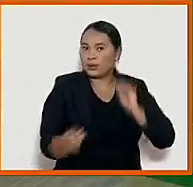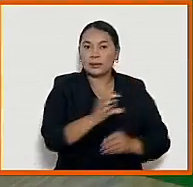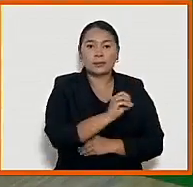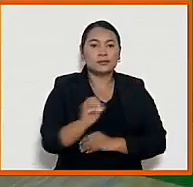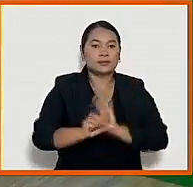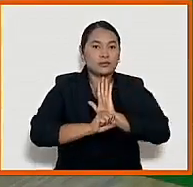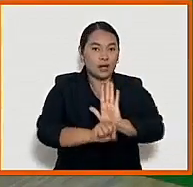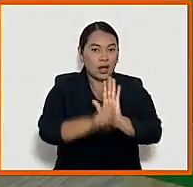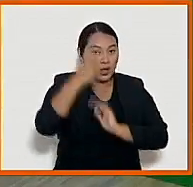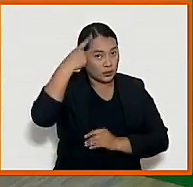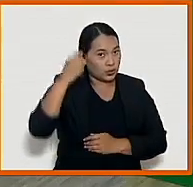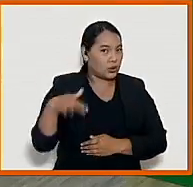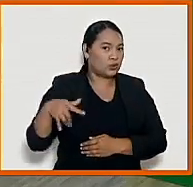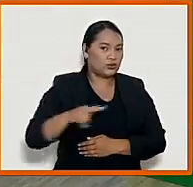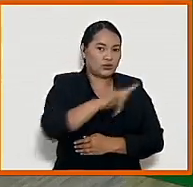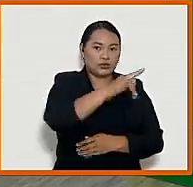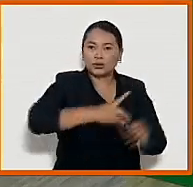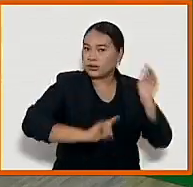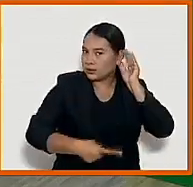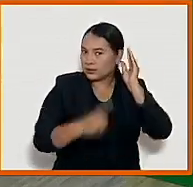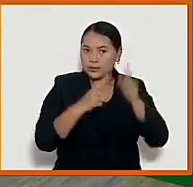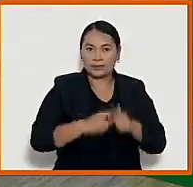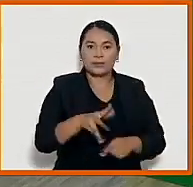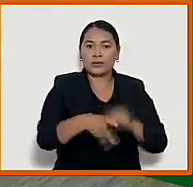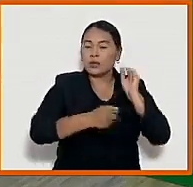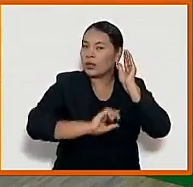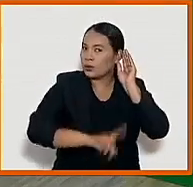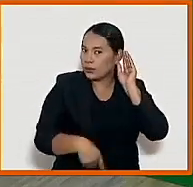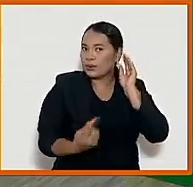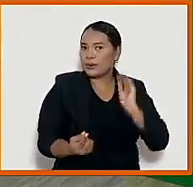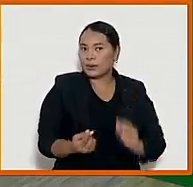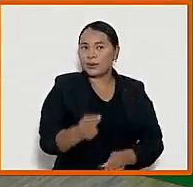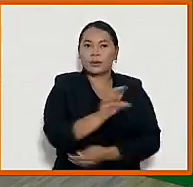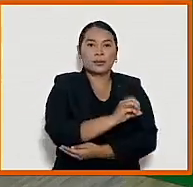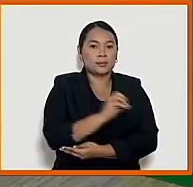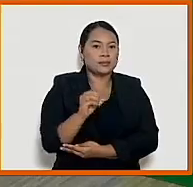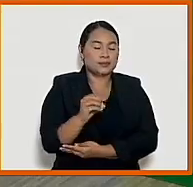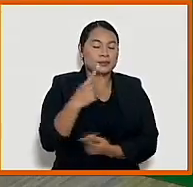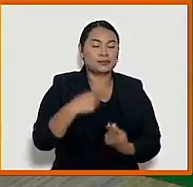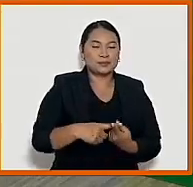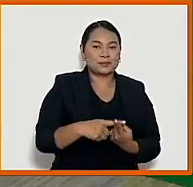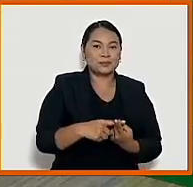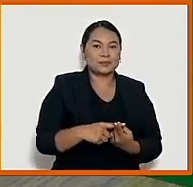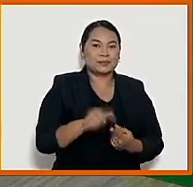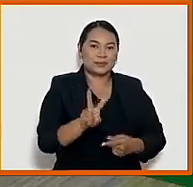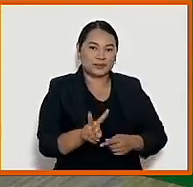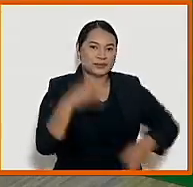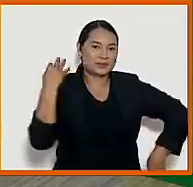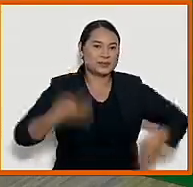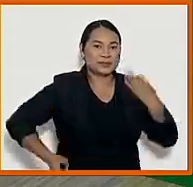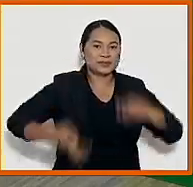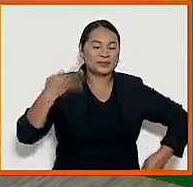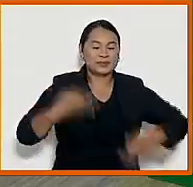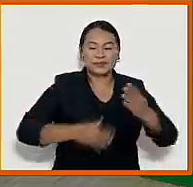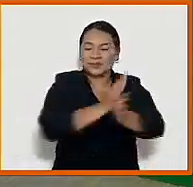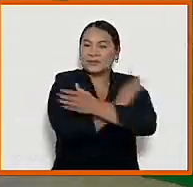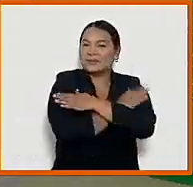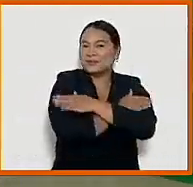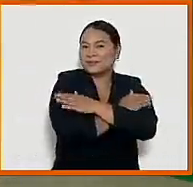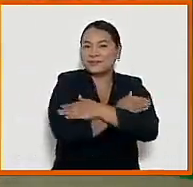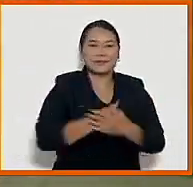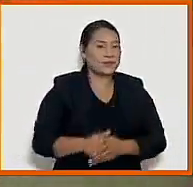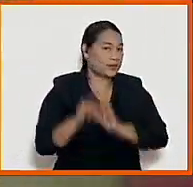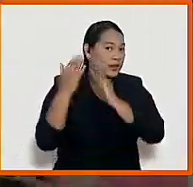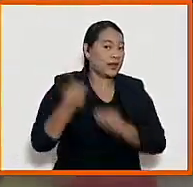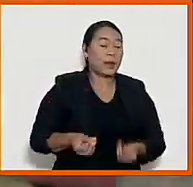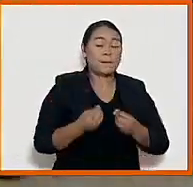símbolo de sueños, avión. Para Multi-X, 3X, para más 1, 00, más 2, muchas felicidades. Esperamos haber